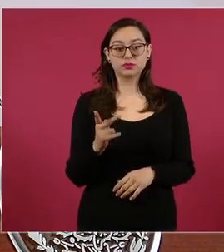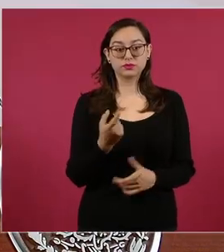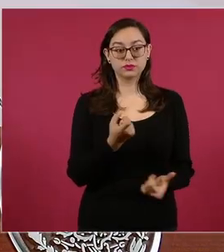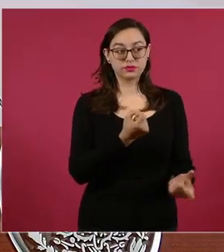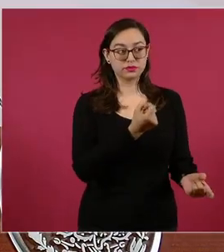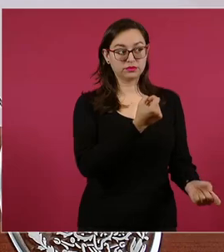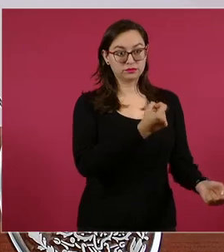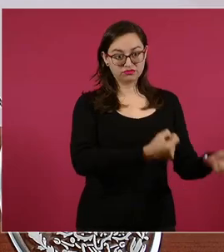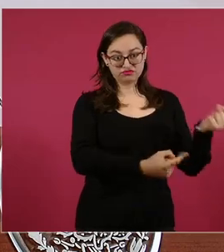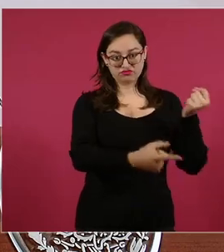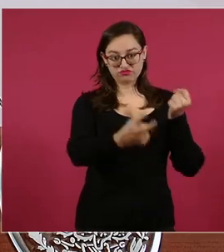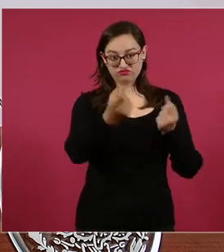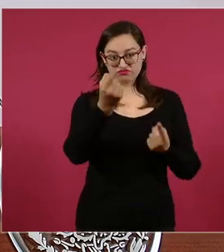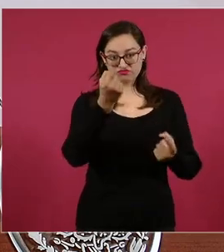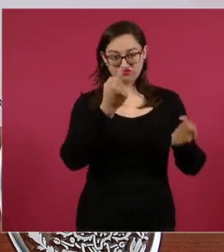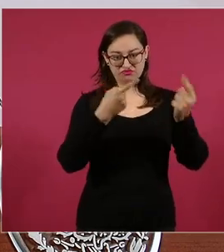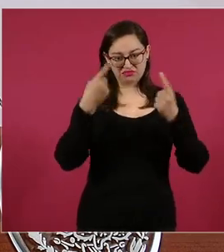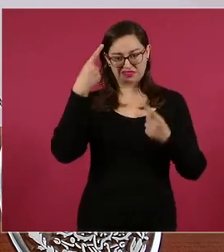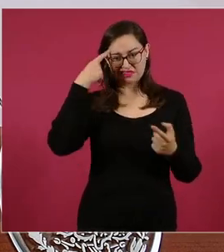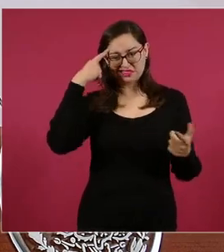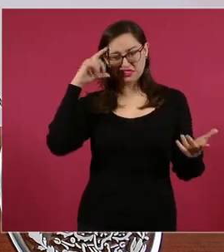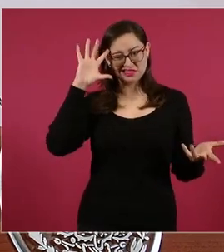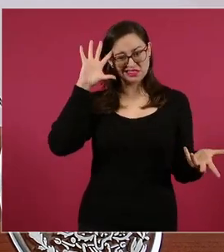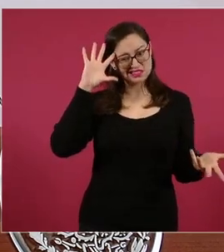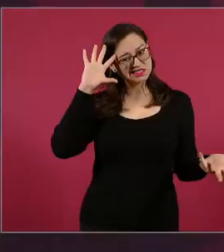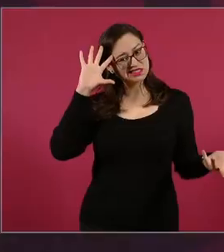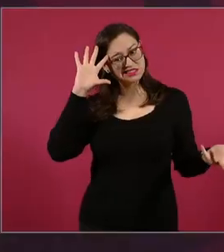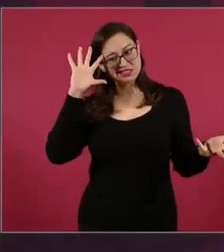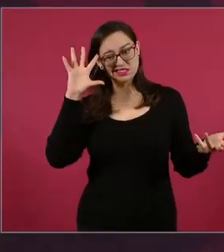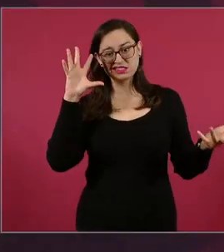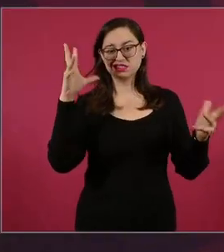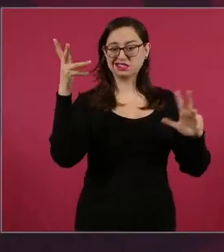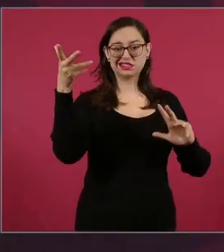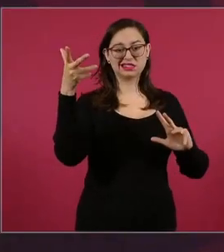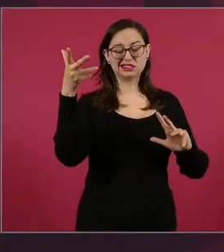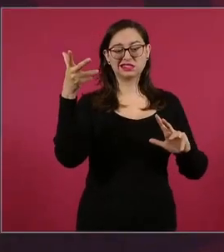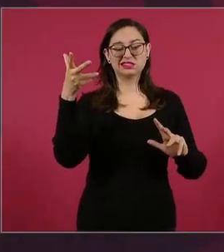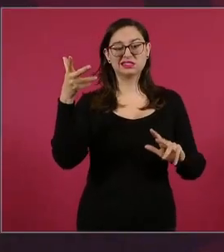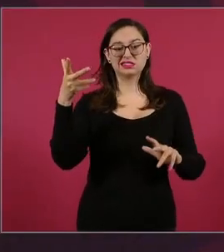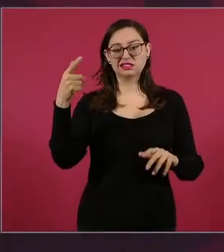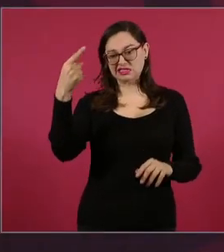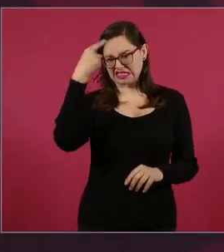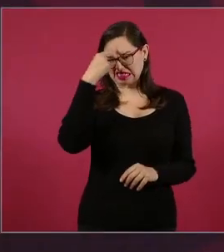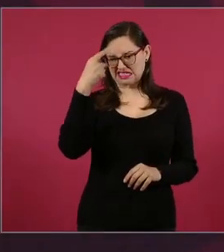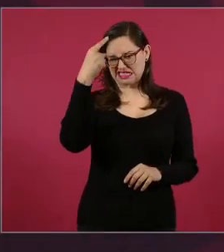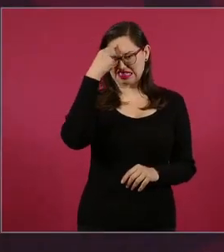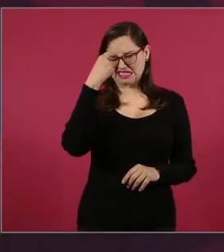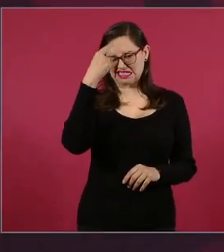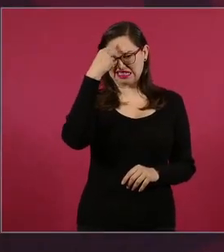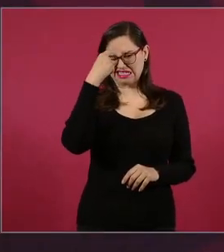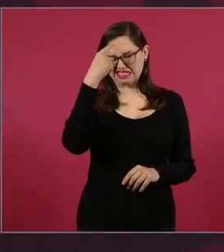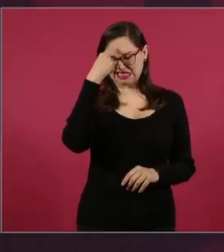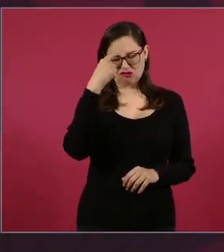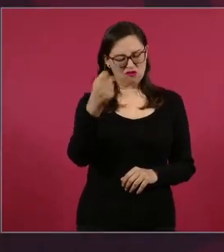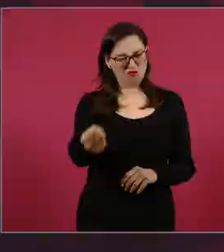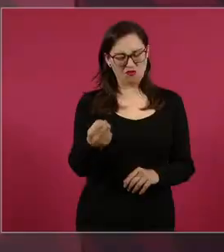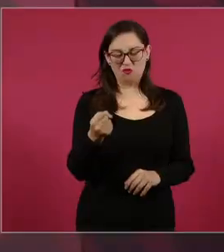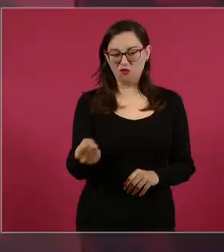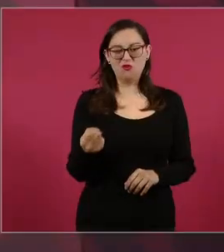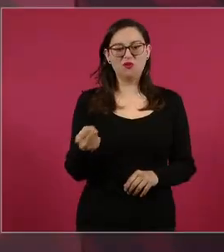racionales, más llevados por el dogmatismo, por el fanatismo que existe,